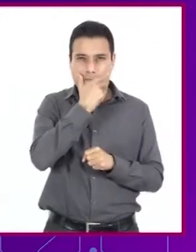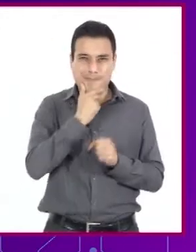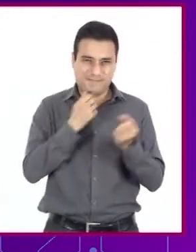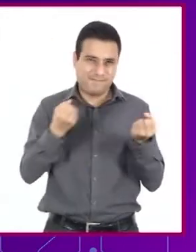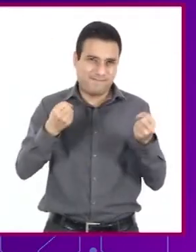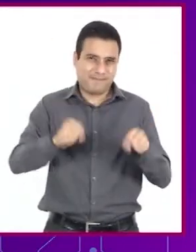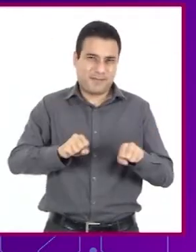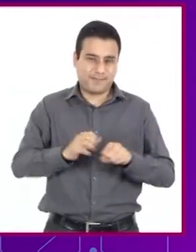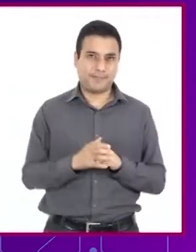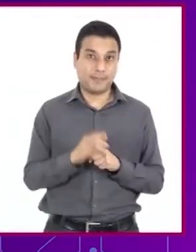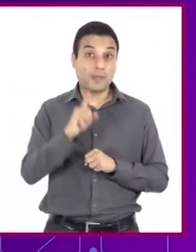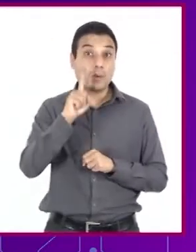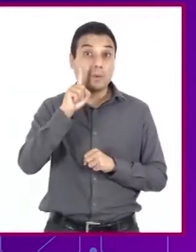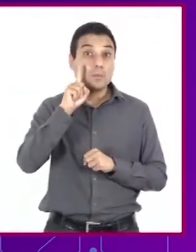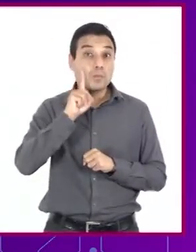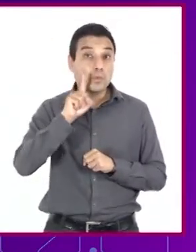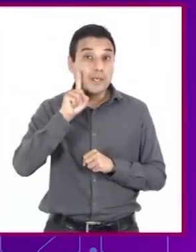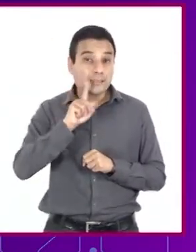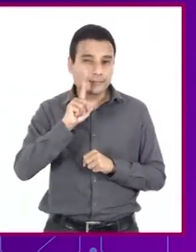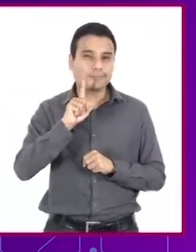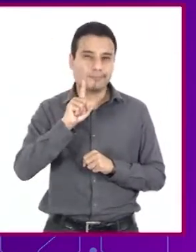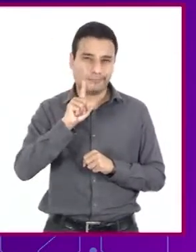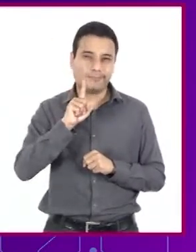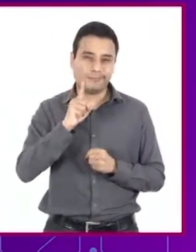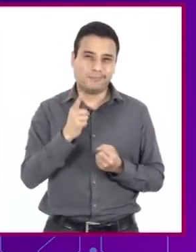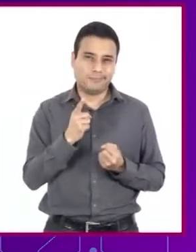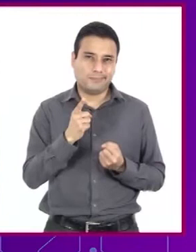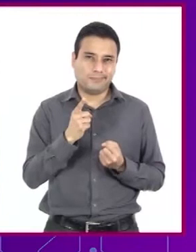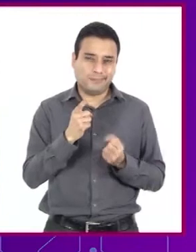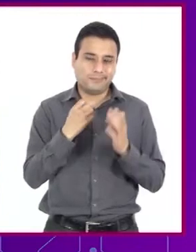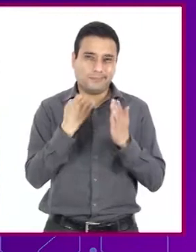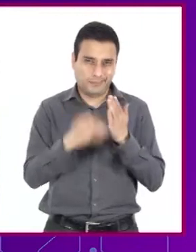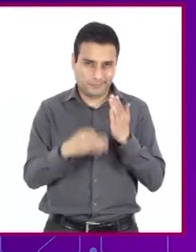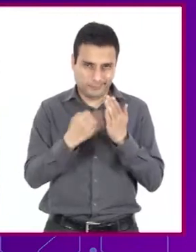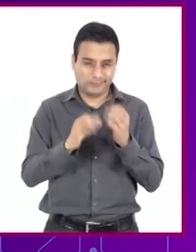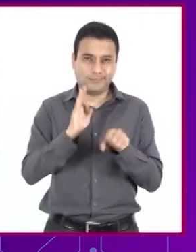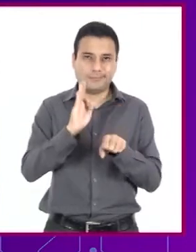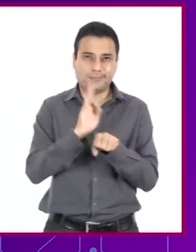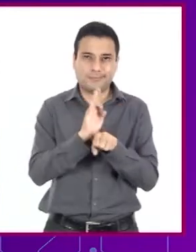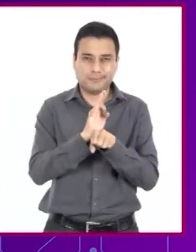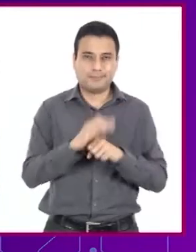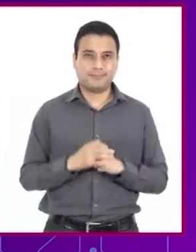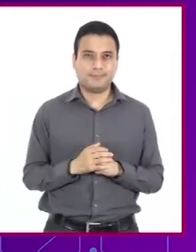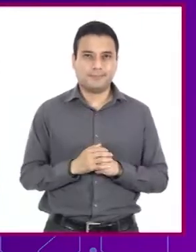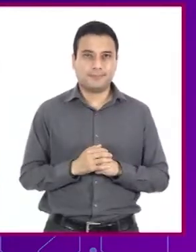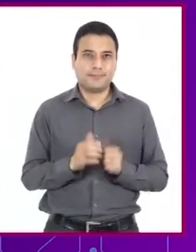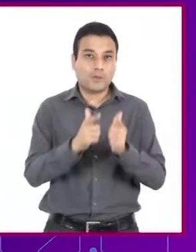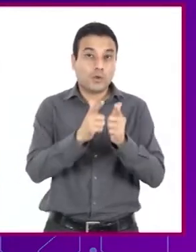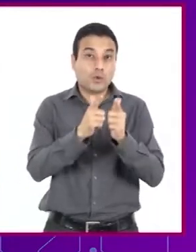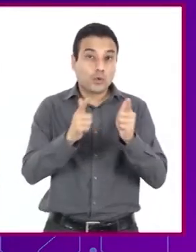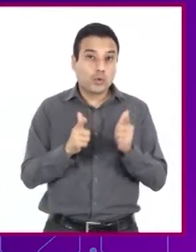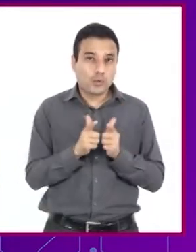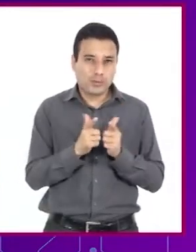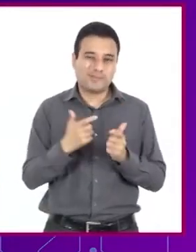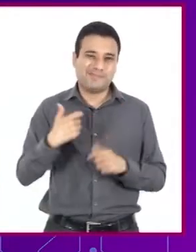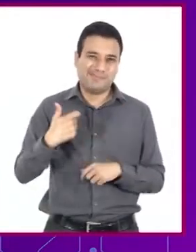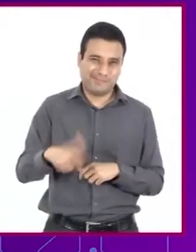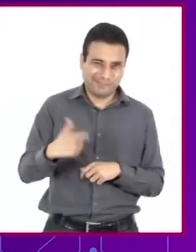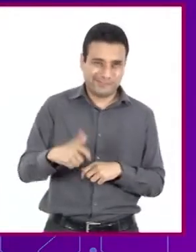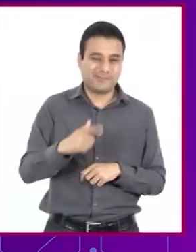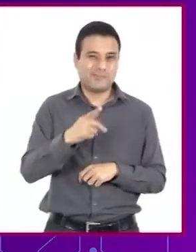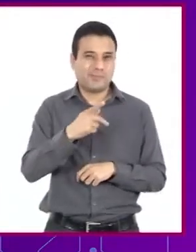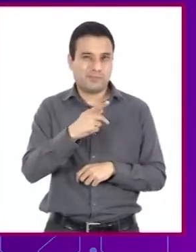desventaja a las mujeres con relación a los hombres. Las clases sociales, que benefician a pocos